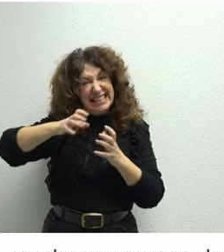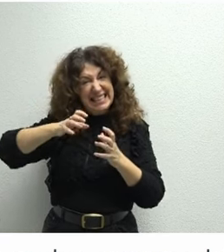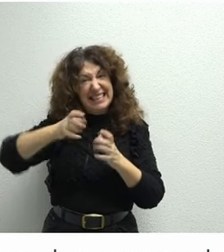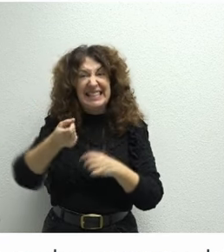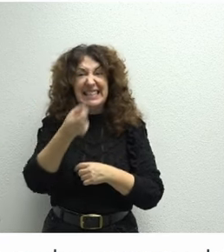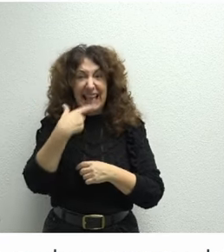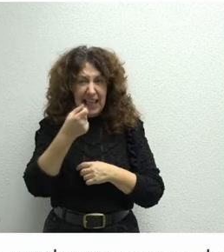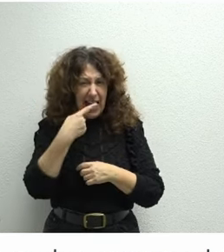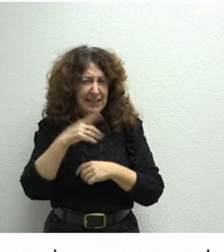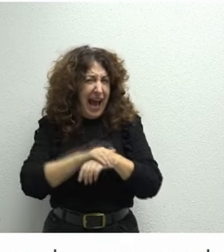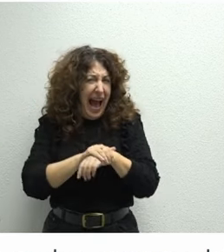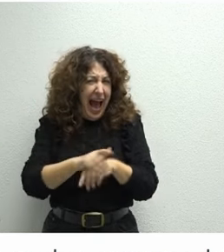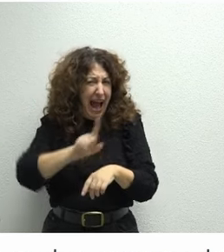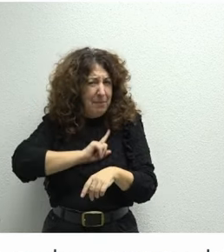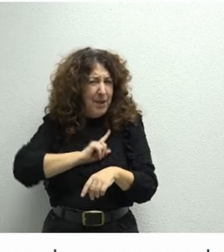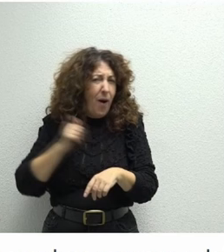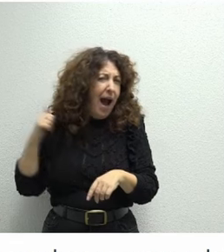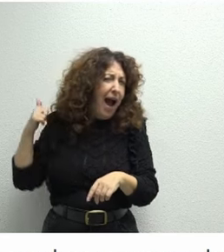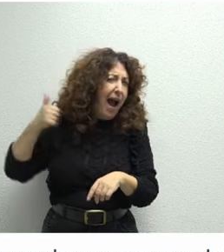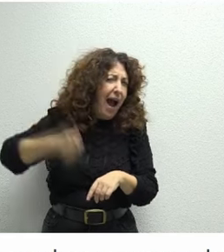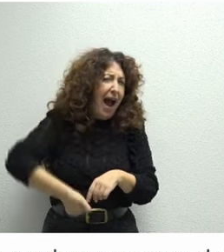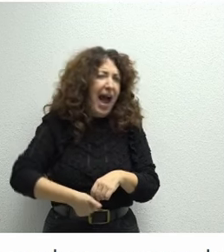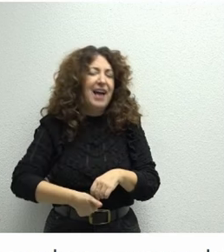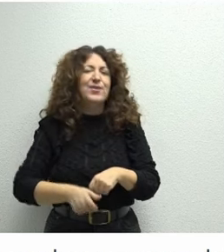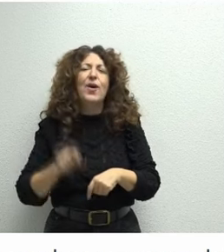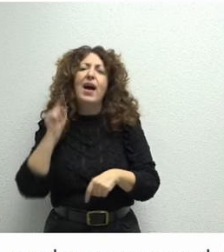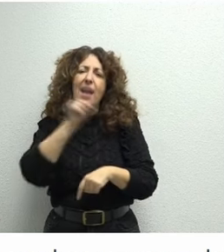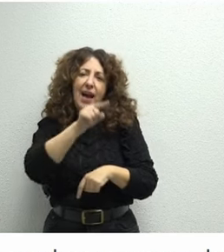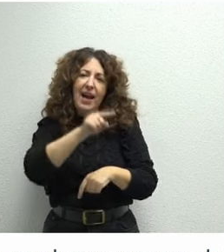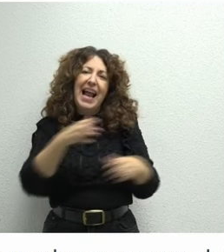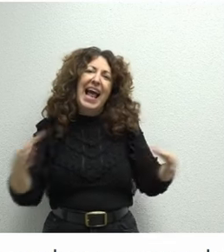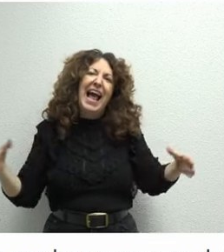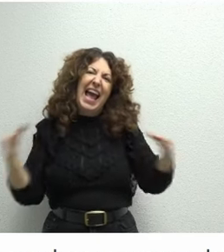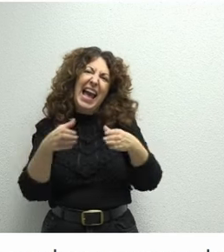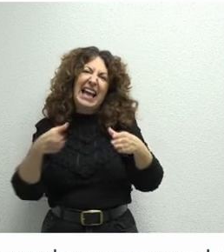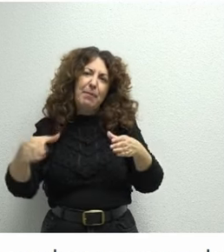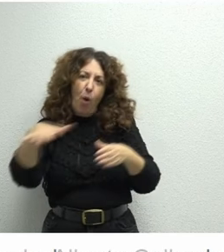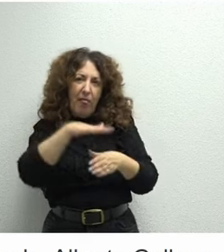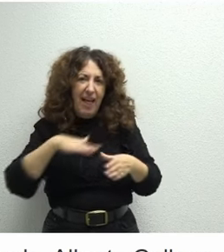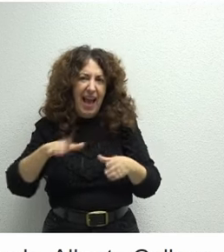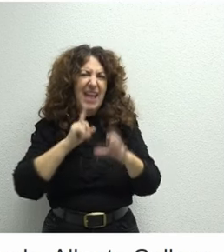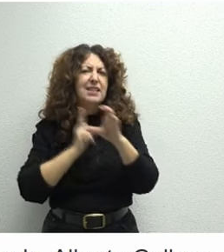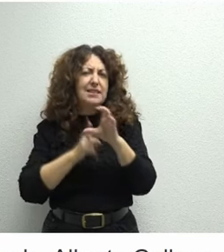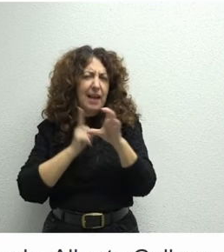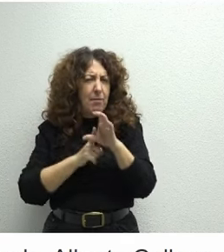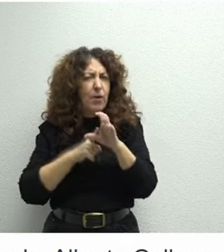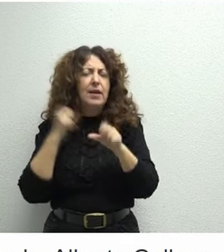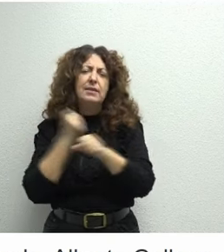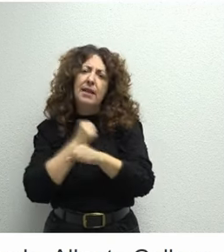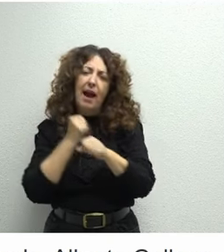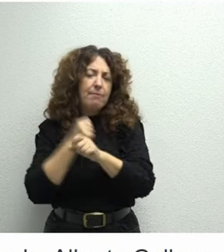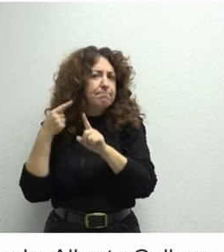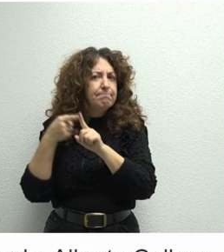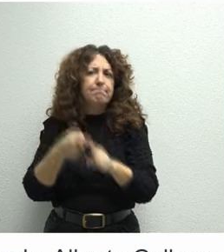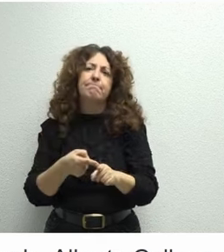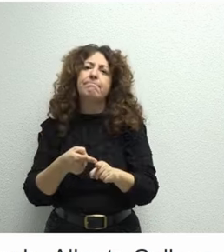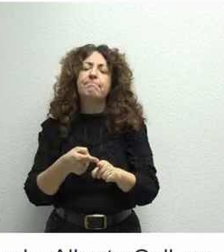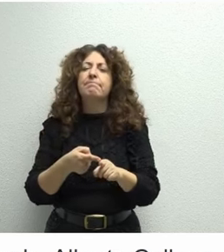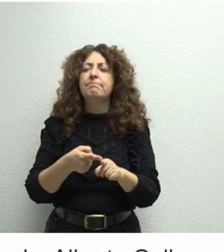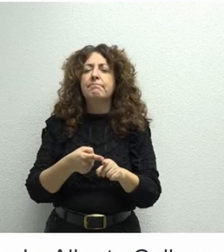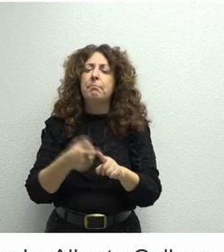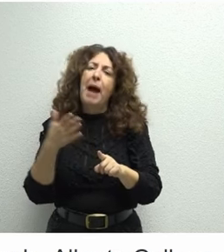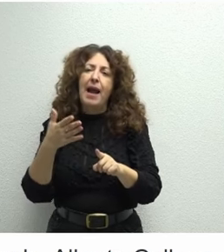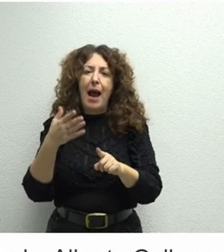años trabajando Estamos y él con todo el equipo de extremadura trabajando en pro de y cambiando las miradas y las